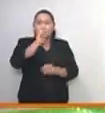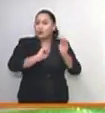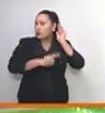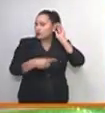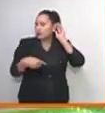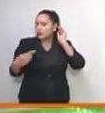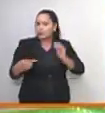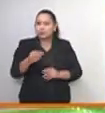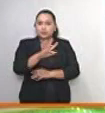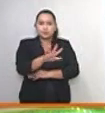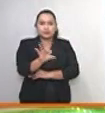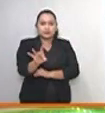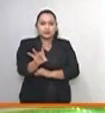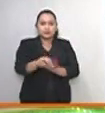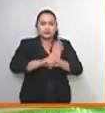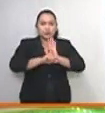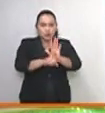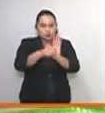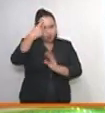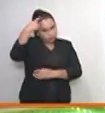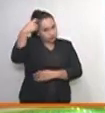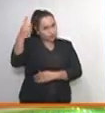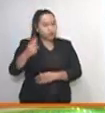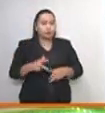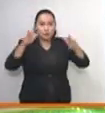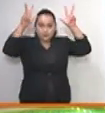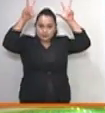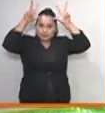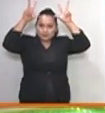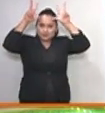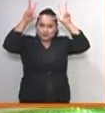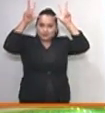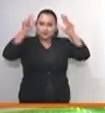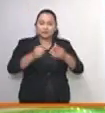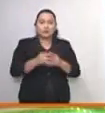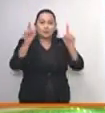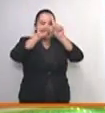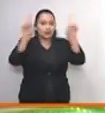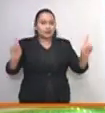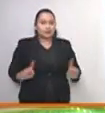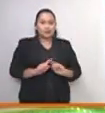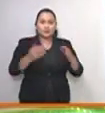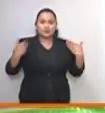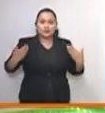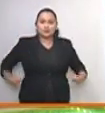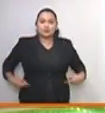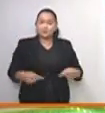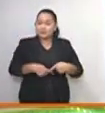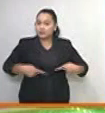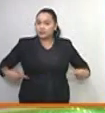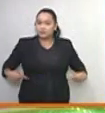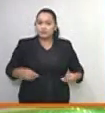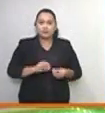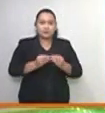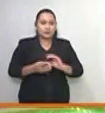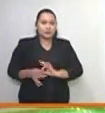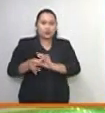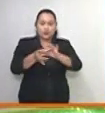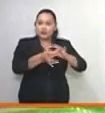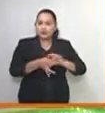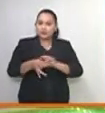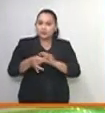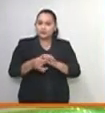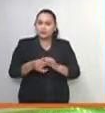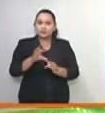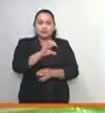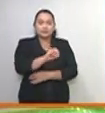diaria es el 58, con su símbolo de sueños venado. En el cuadro del cuerpo lo podemos ubicar en la cintura. Y los números que lo relacionan